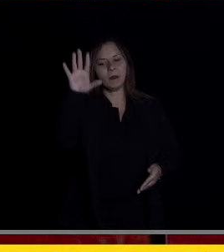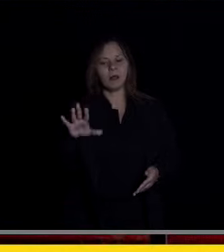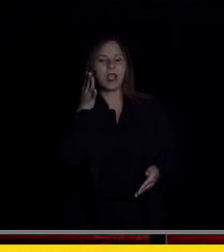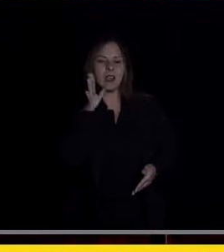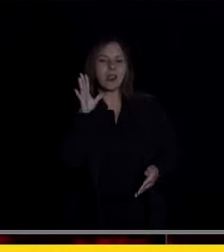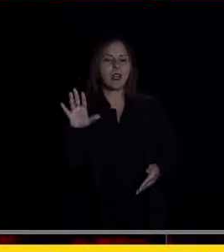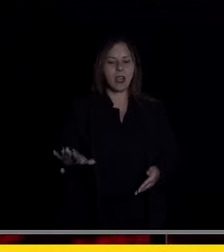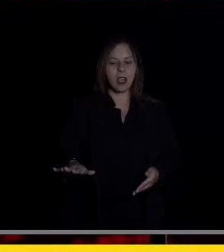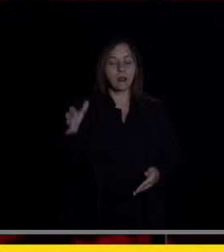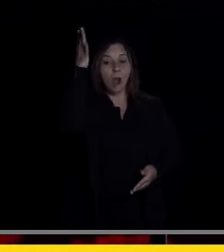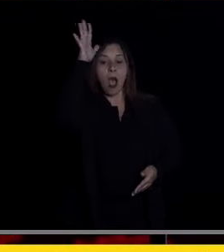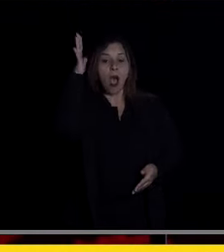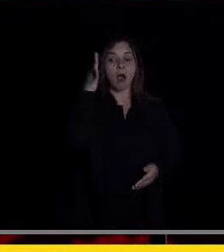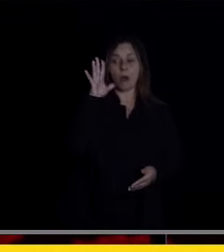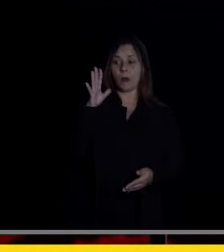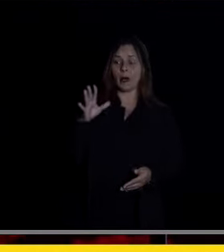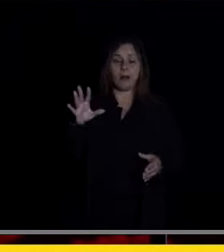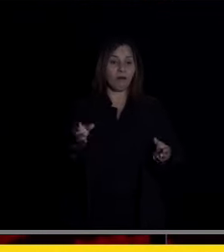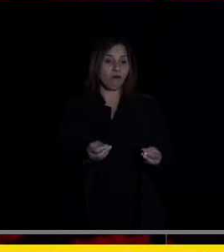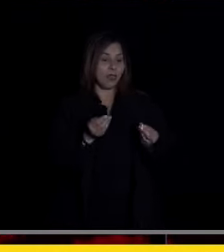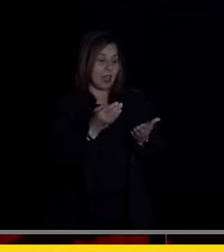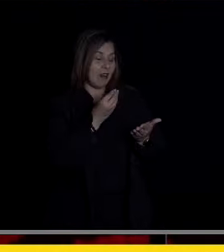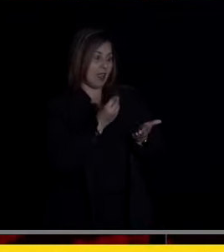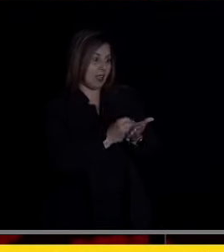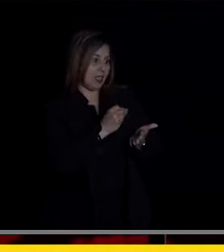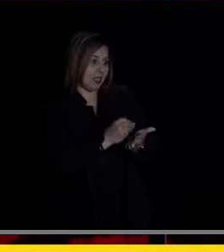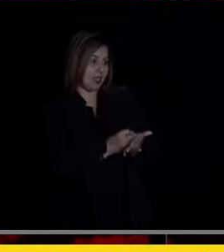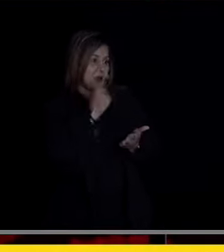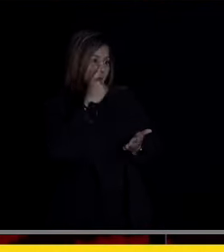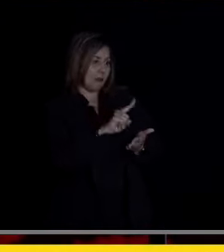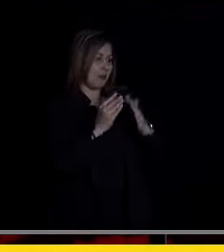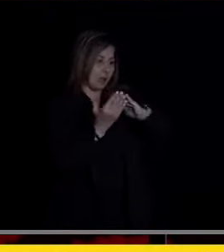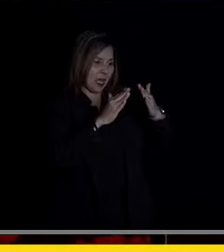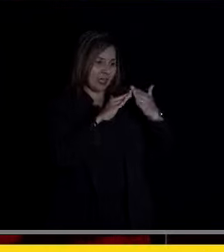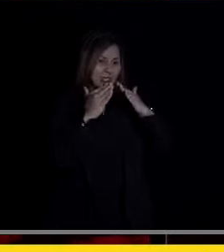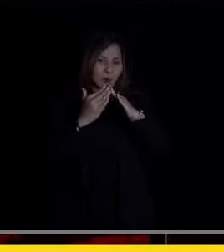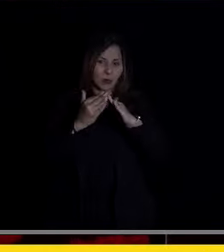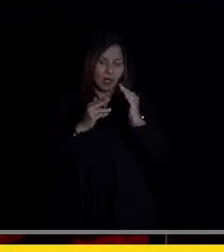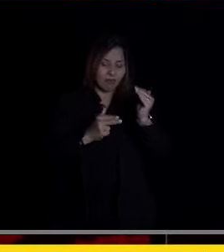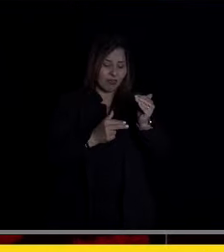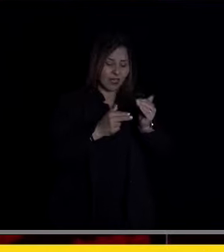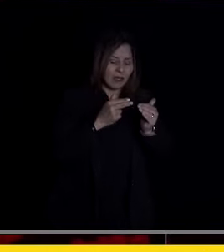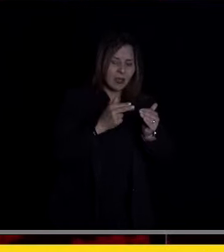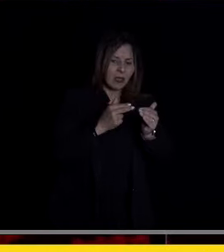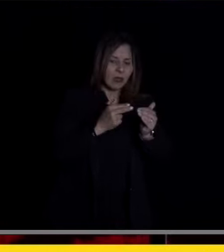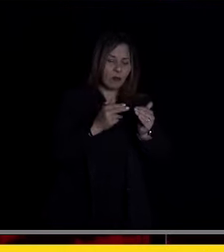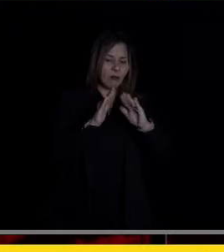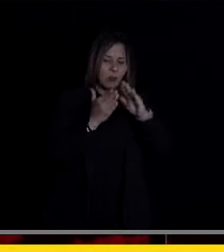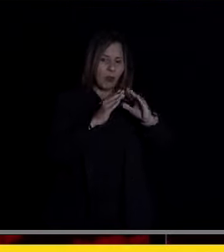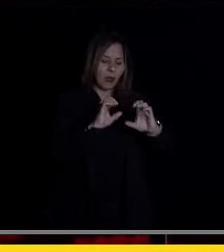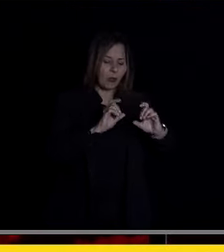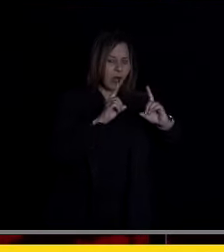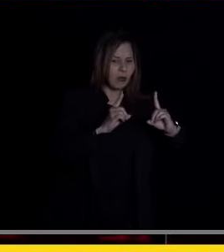abuelos. Esta es la inversión de una ciudad que mira al futuro con orgullo y con grandes aspiraciones. Somos una ciudad educadora